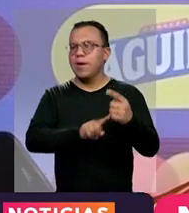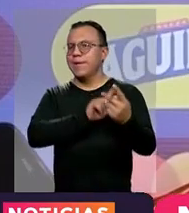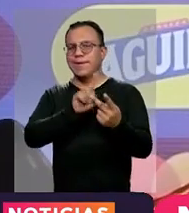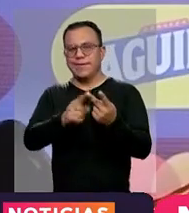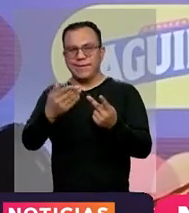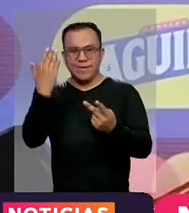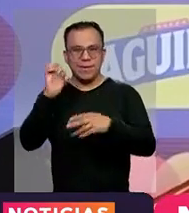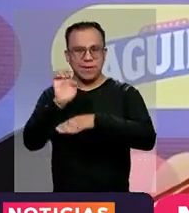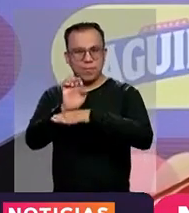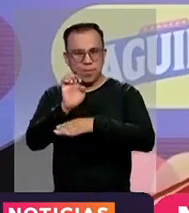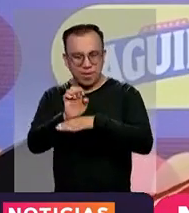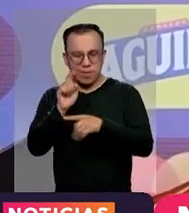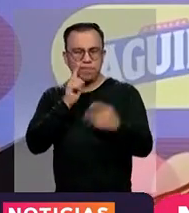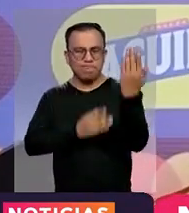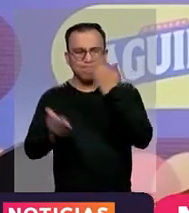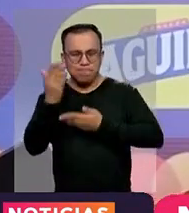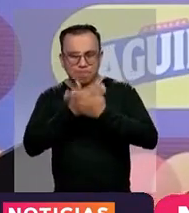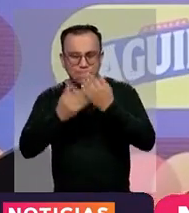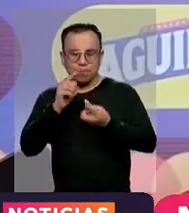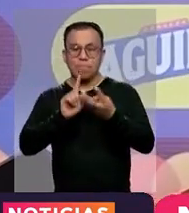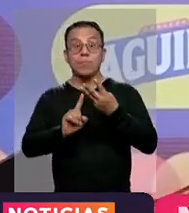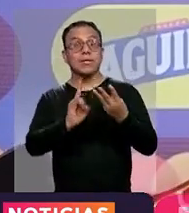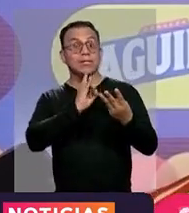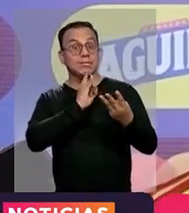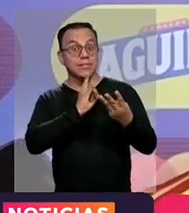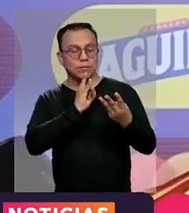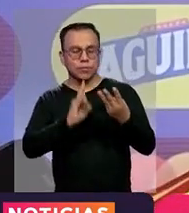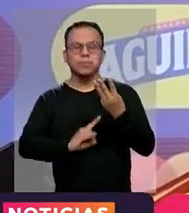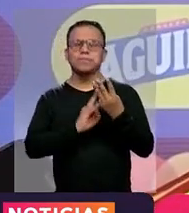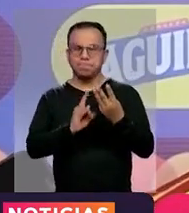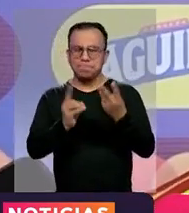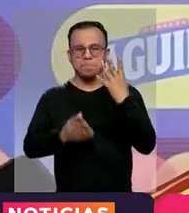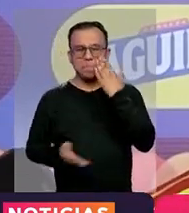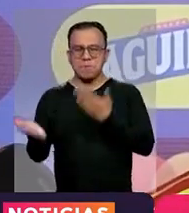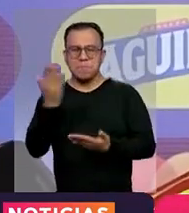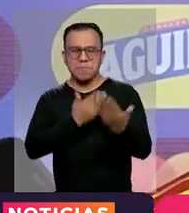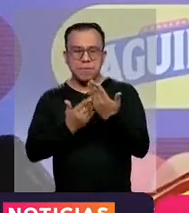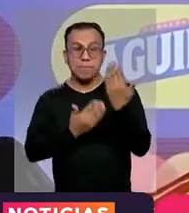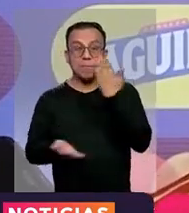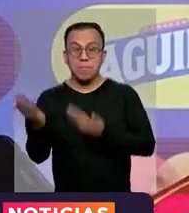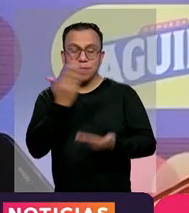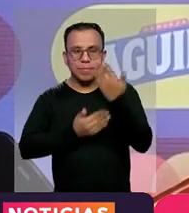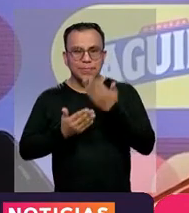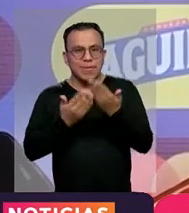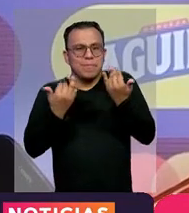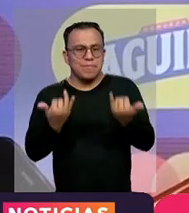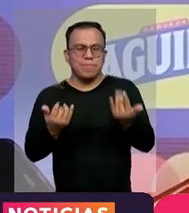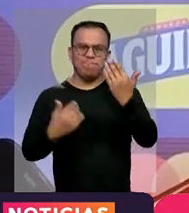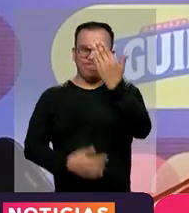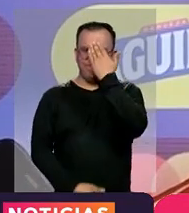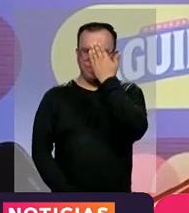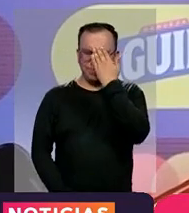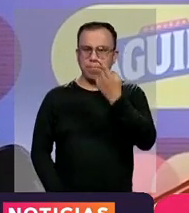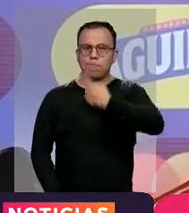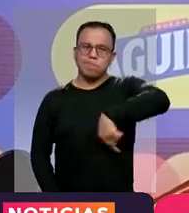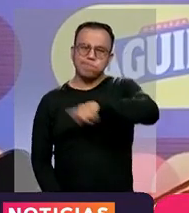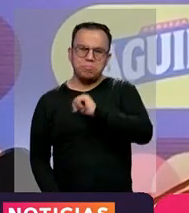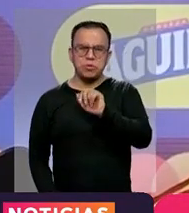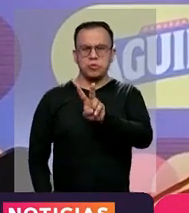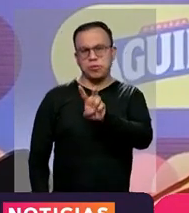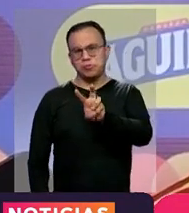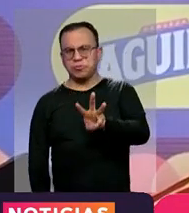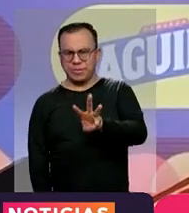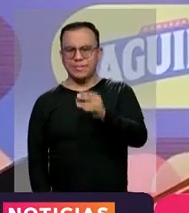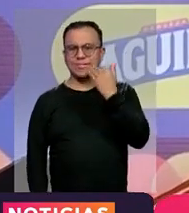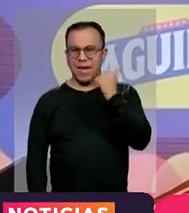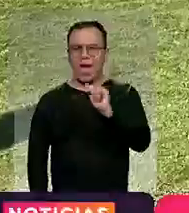con Ecuador, lo analizamos con Estados Unidos. Y aparte de lo que es su referente, hay dos, tres jugadoras